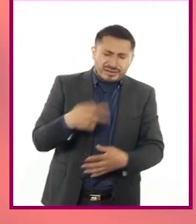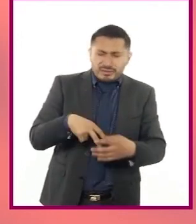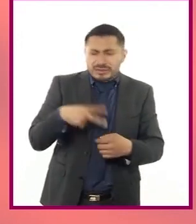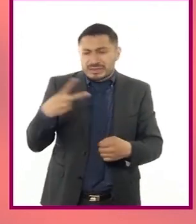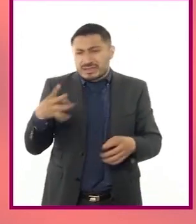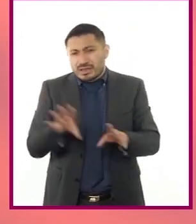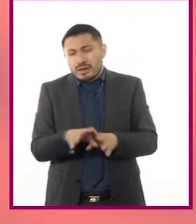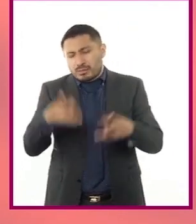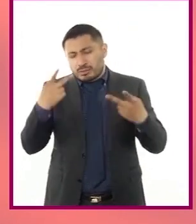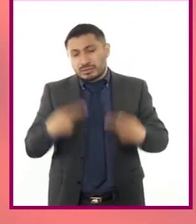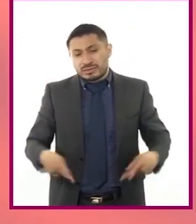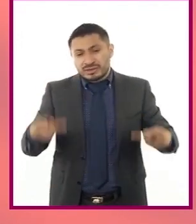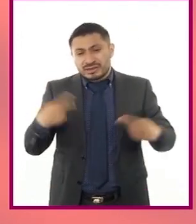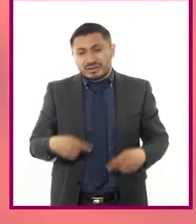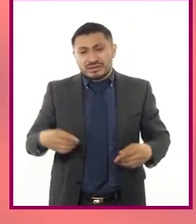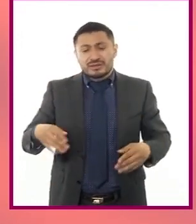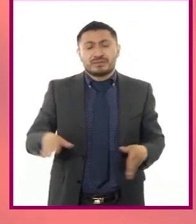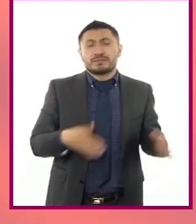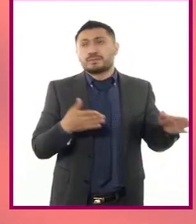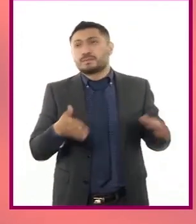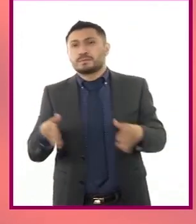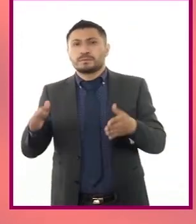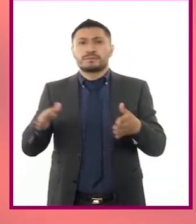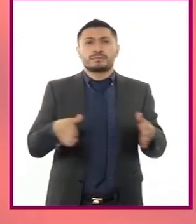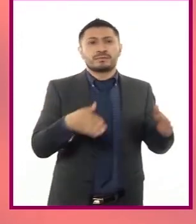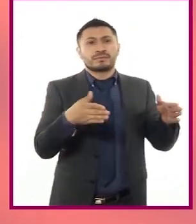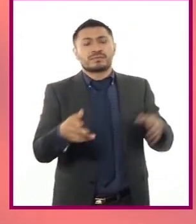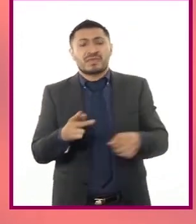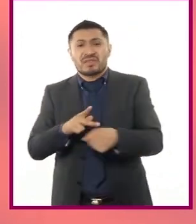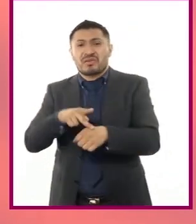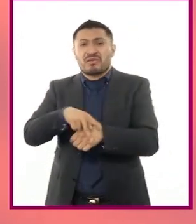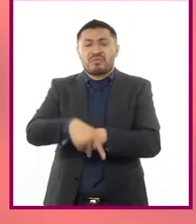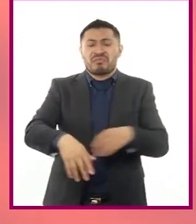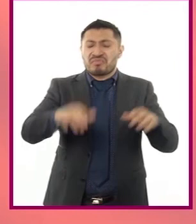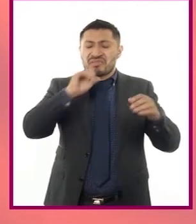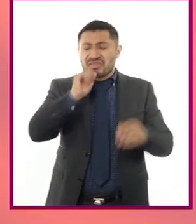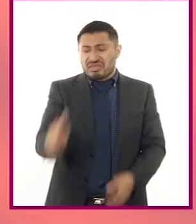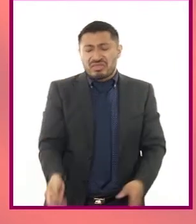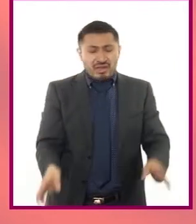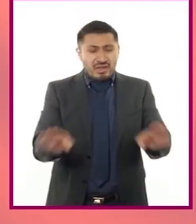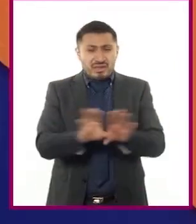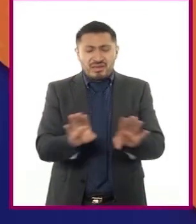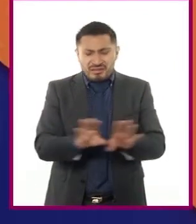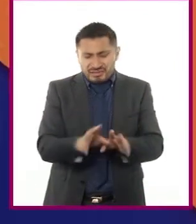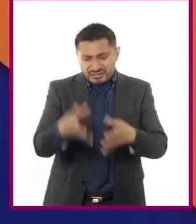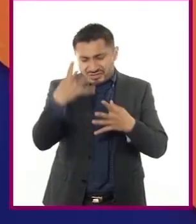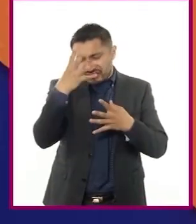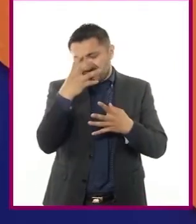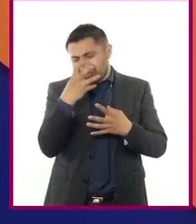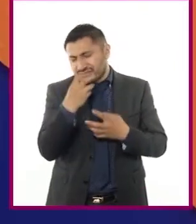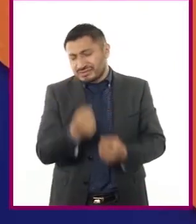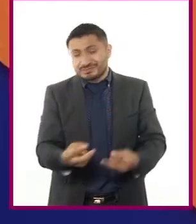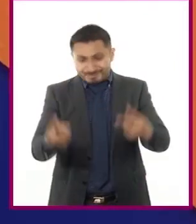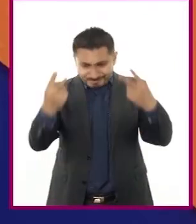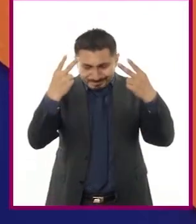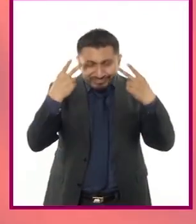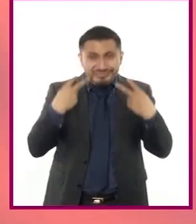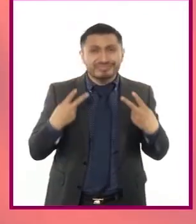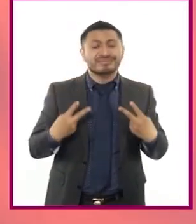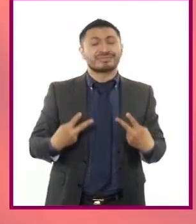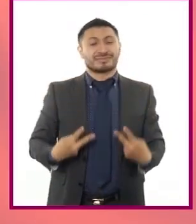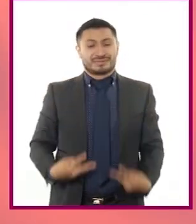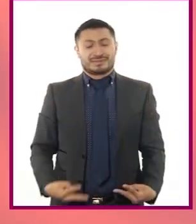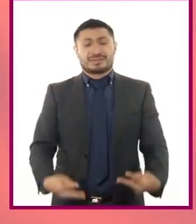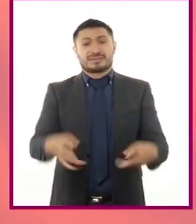una persona que va por el mundo sin piel, con la carne viva. Por lo tanto, las cosas